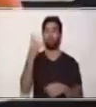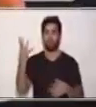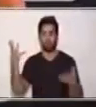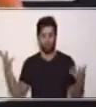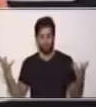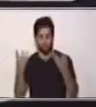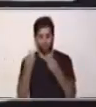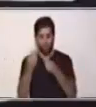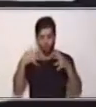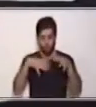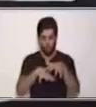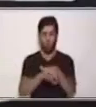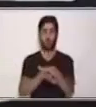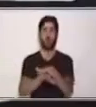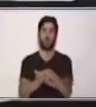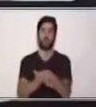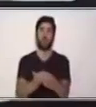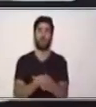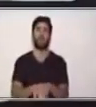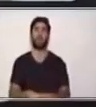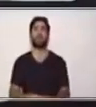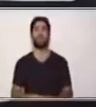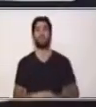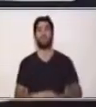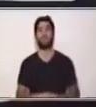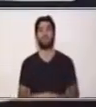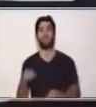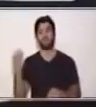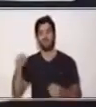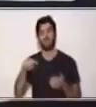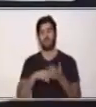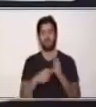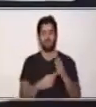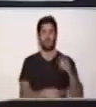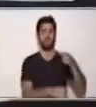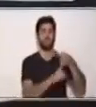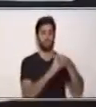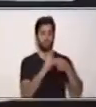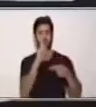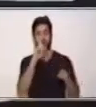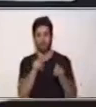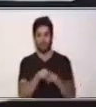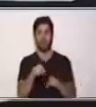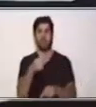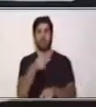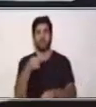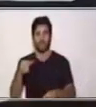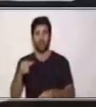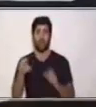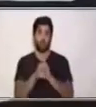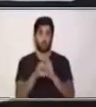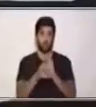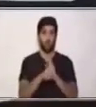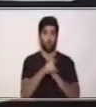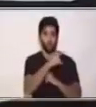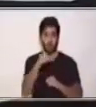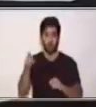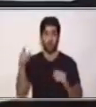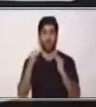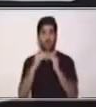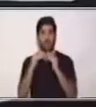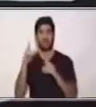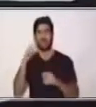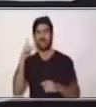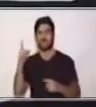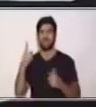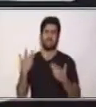estamos relacionando nosotros lo que es la suma y la resta nada más. Si usted en casita todavía le